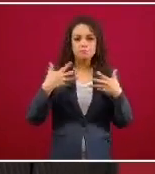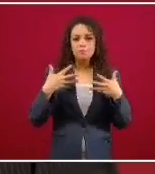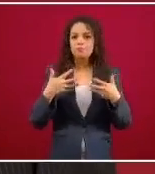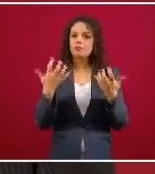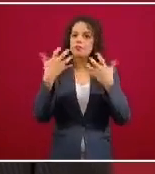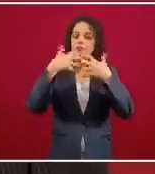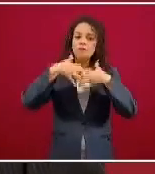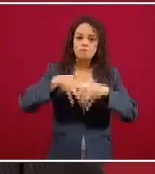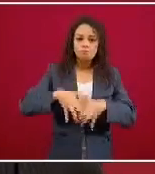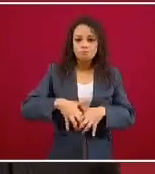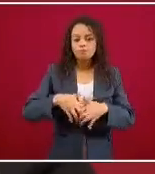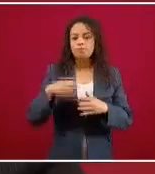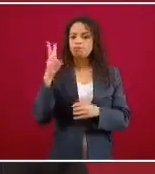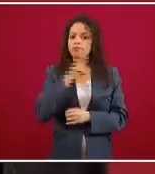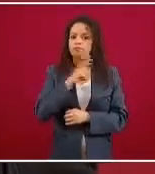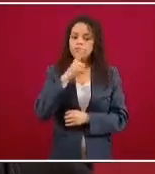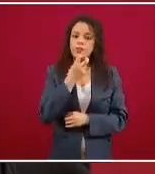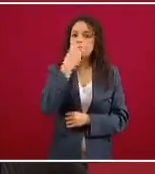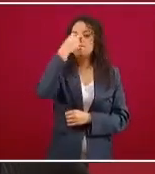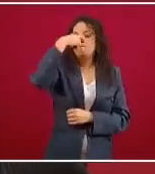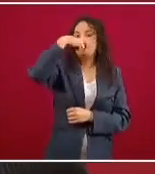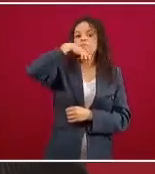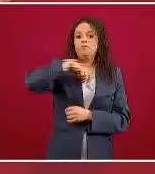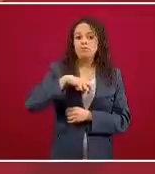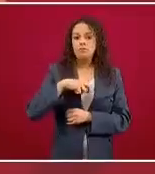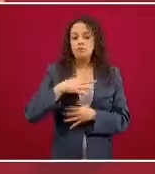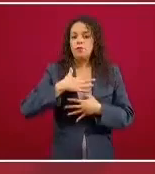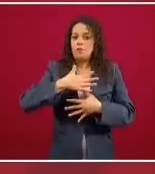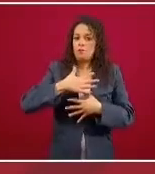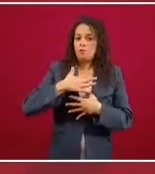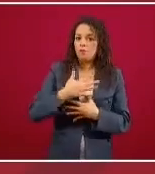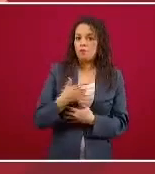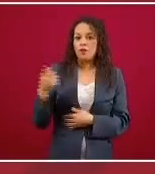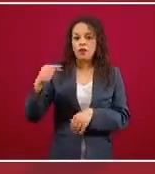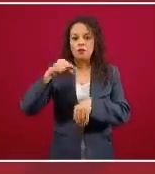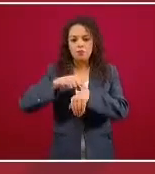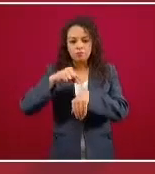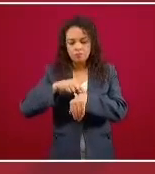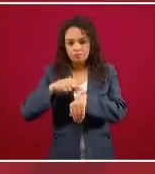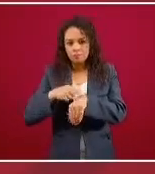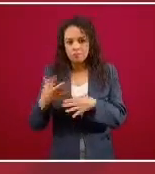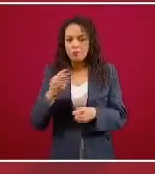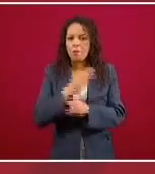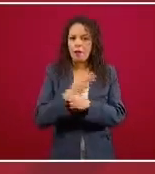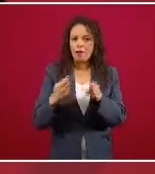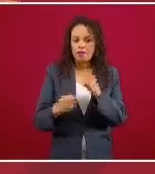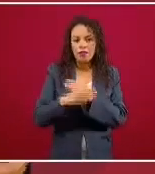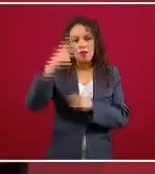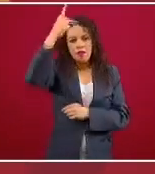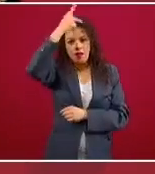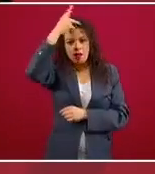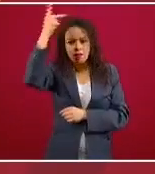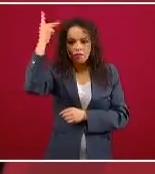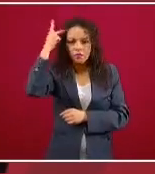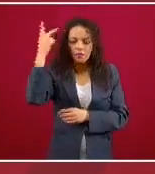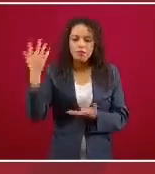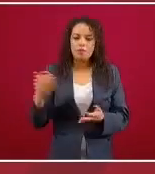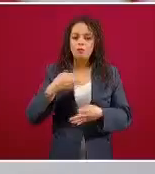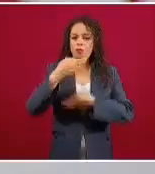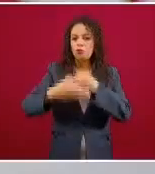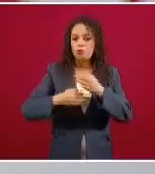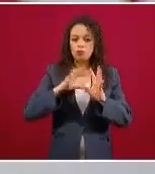ventiladores, los equipos y los médicos y las enfermeras, porque venimos